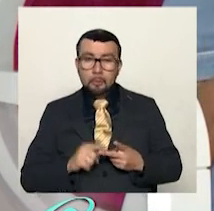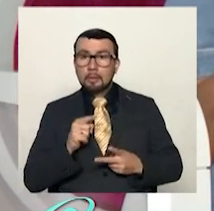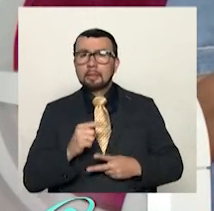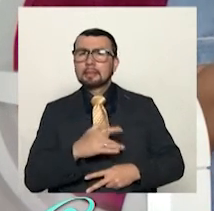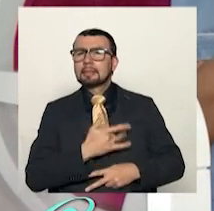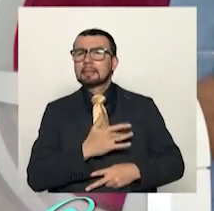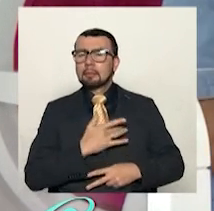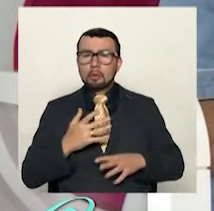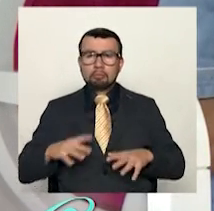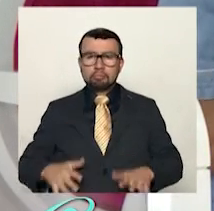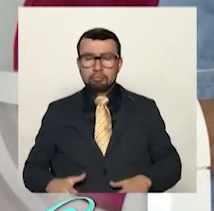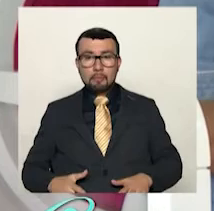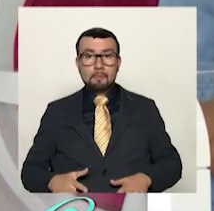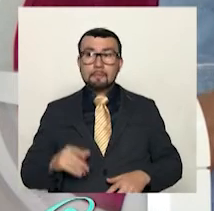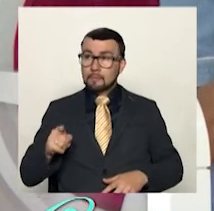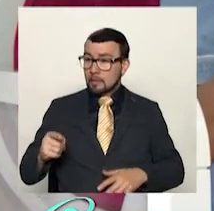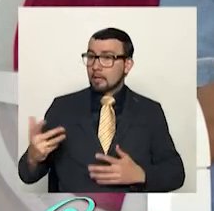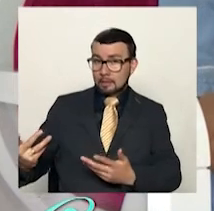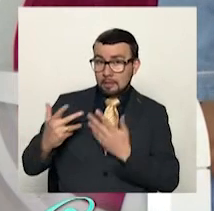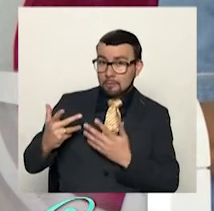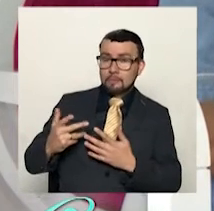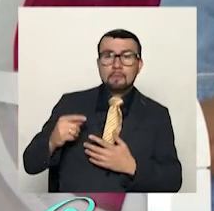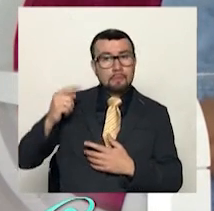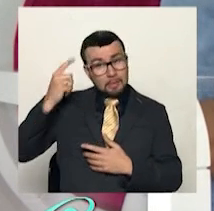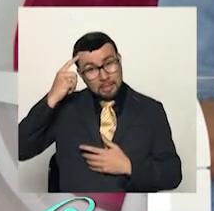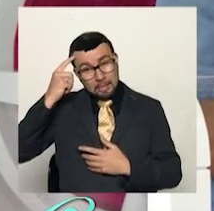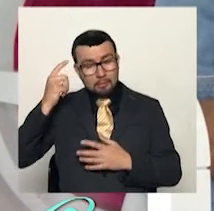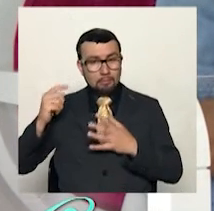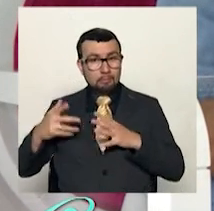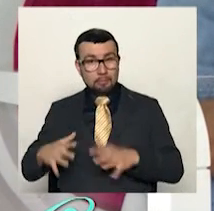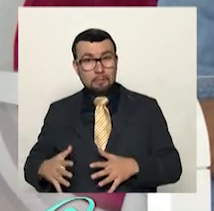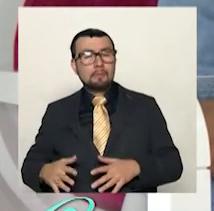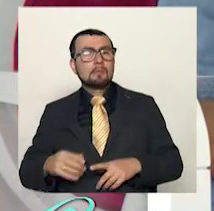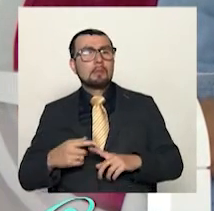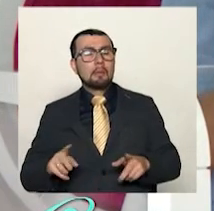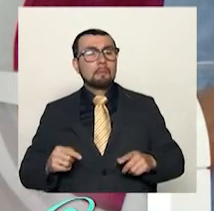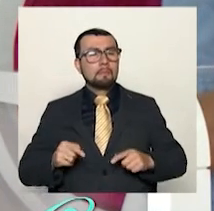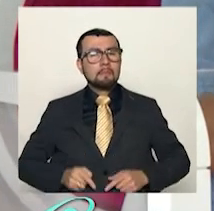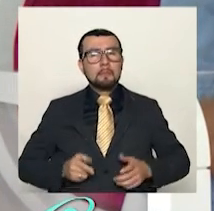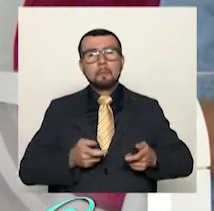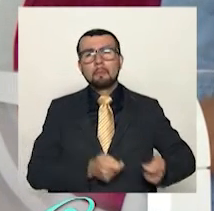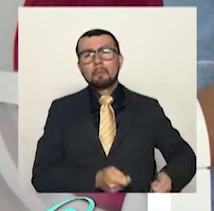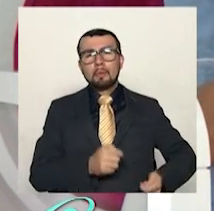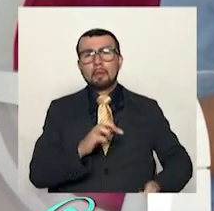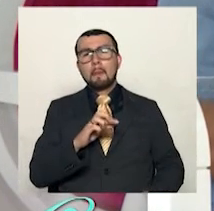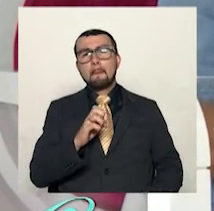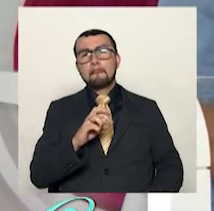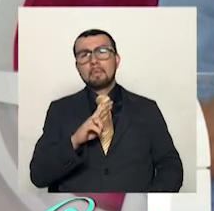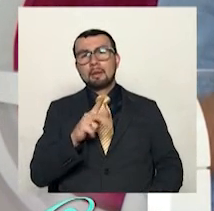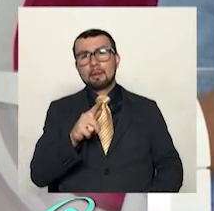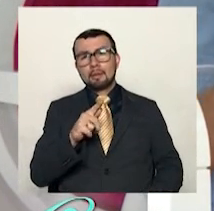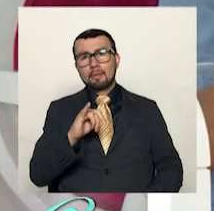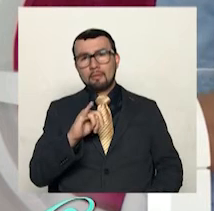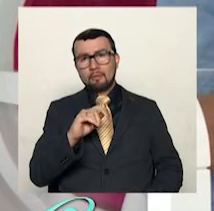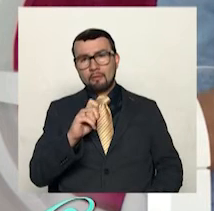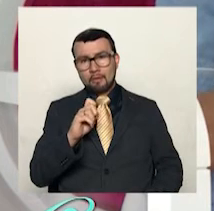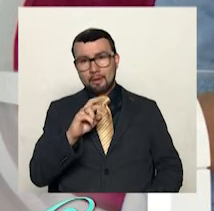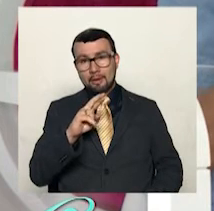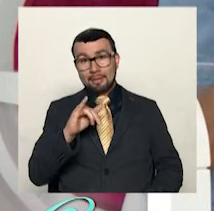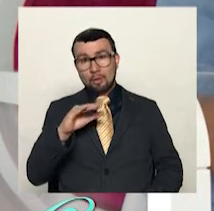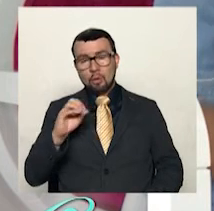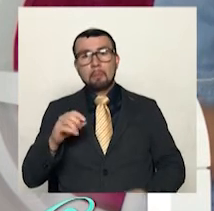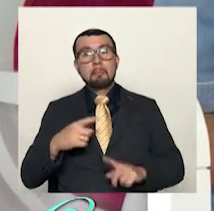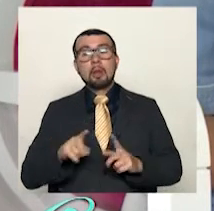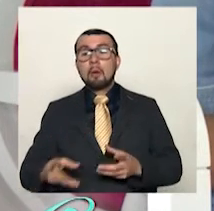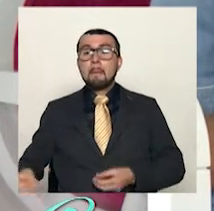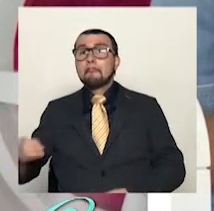nervioso. Lo que nos enseñaron, sistema nervioso central y el sistema nervioso periférico. Pero ahorita se ha separado y ya se habla del sistema